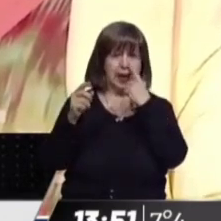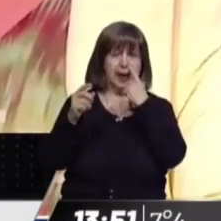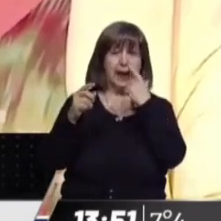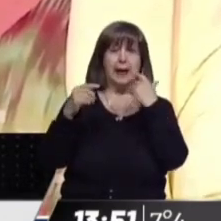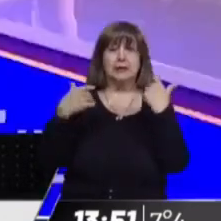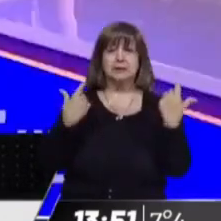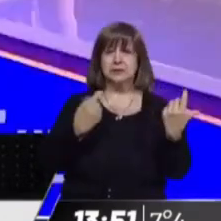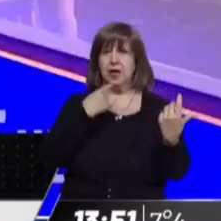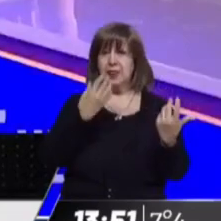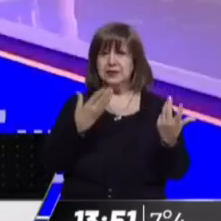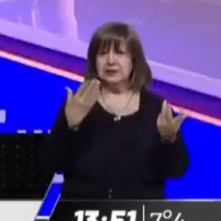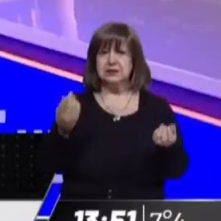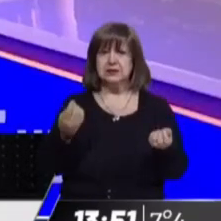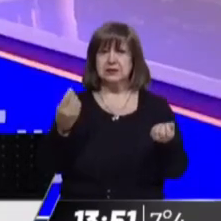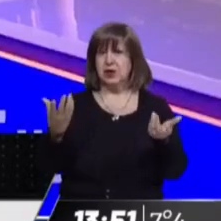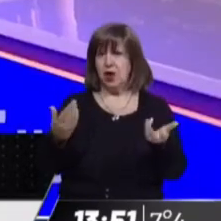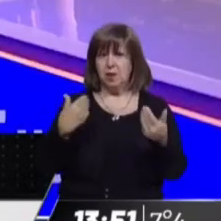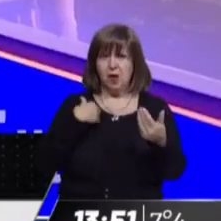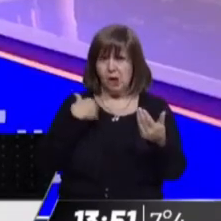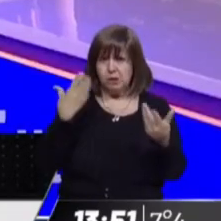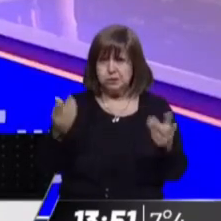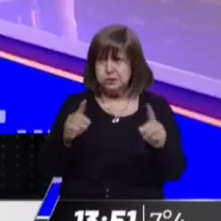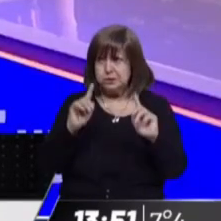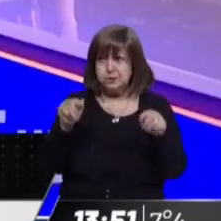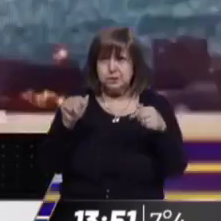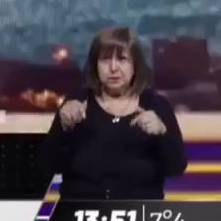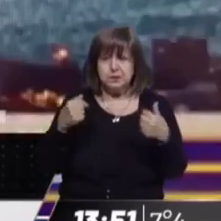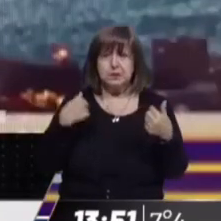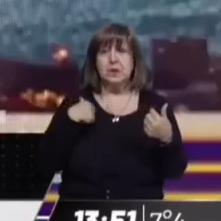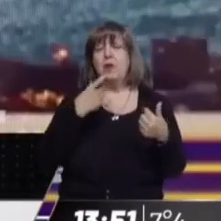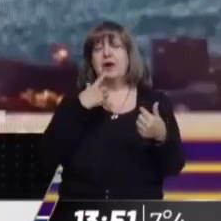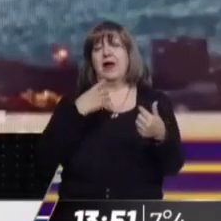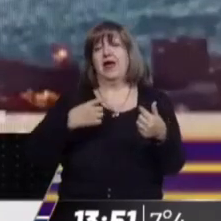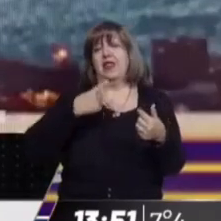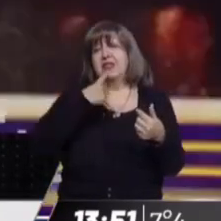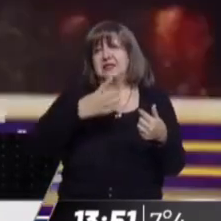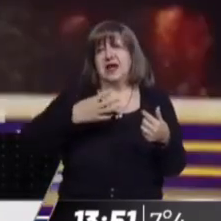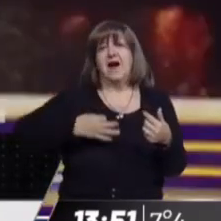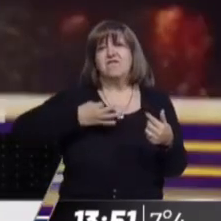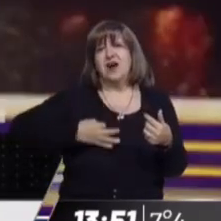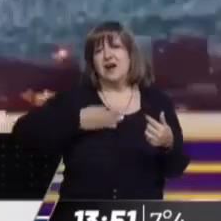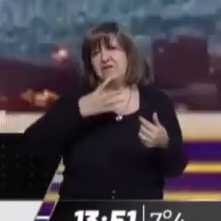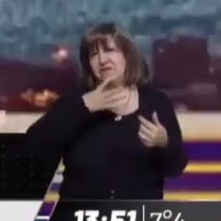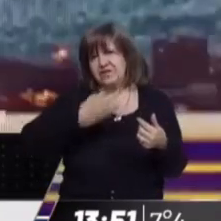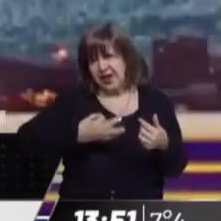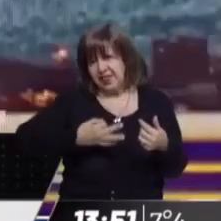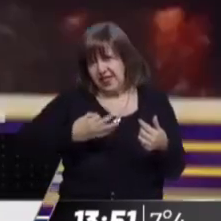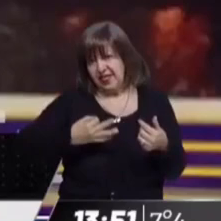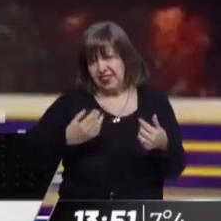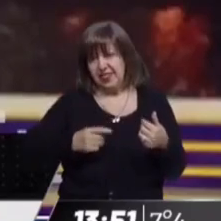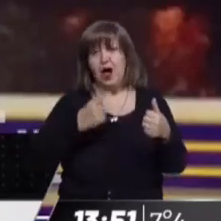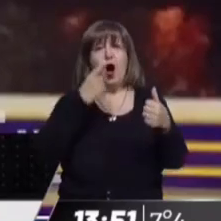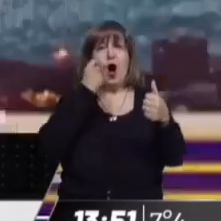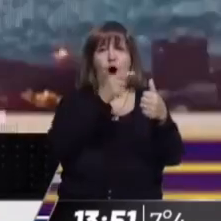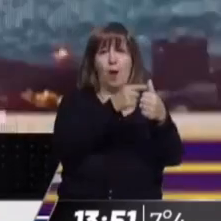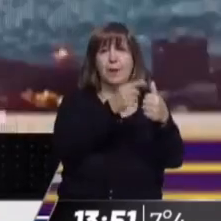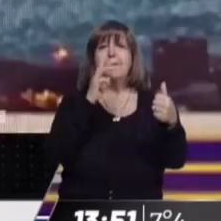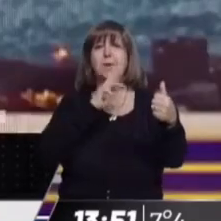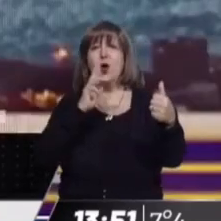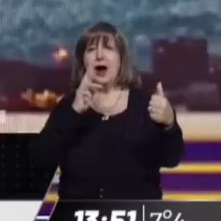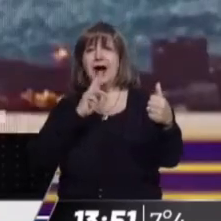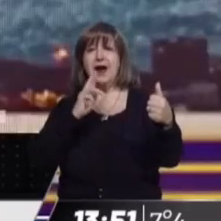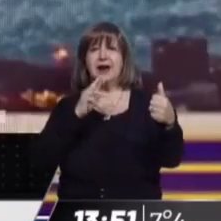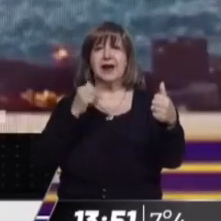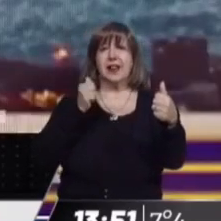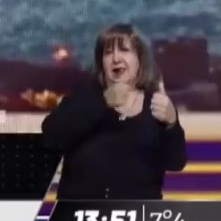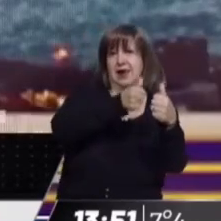un medio británico. ¿Por qué sale ahora? Después de tanto tiempo, bueno, la serie le va muy bien. Tiene algo para decir, algo para desmentir. Así no le gustó